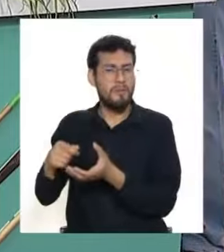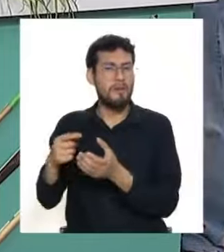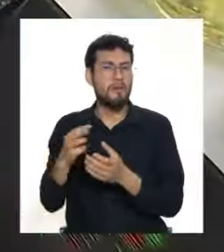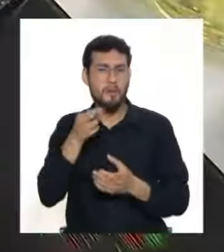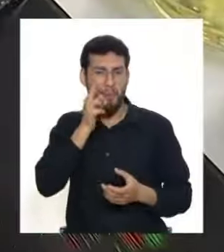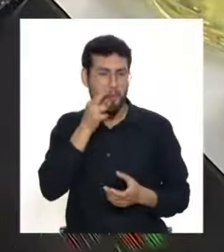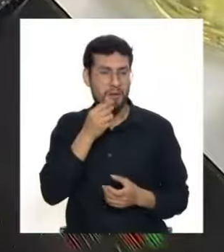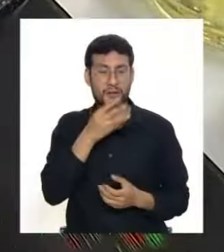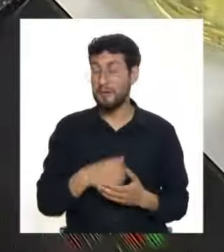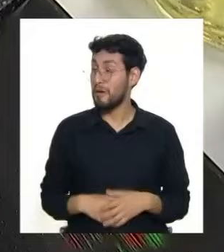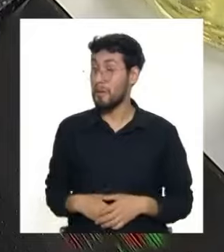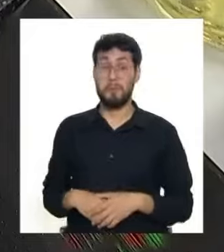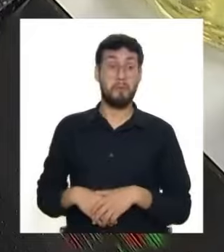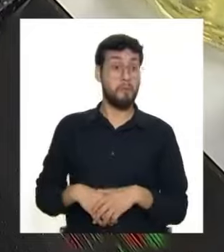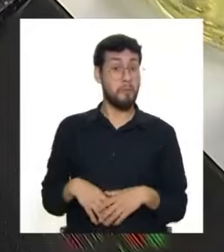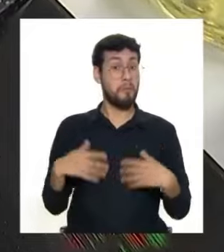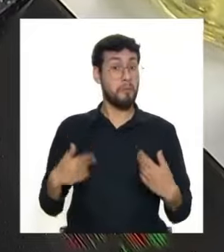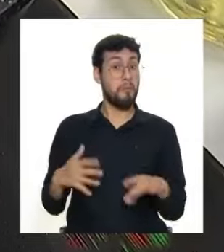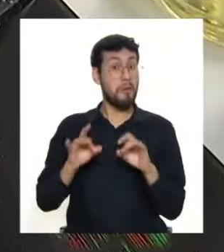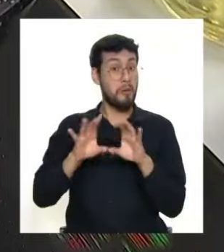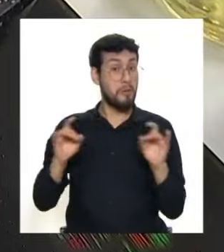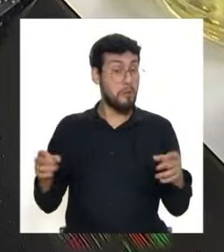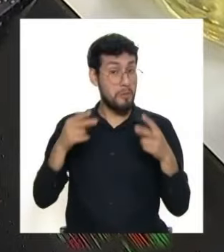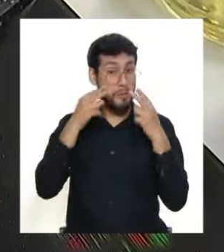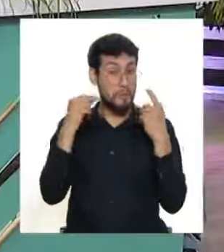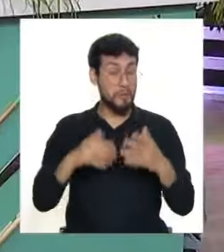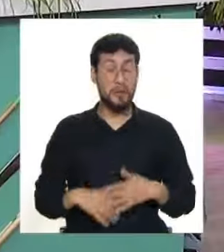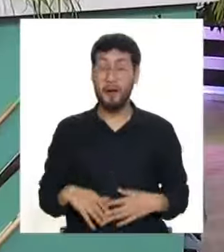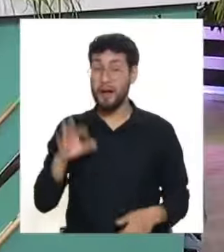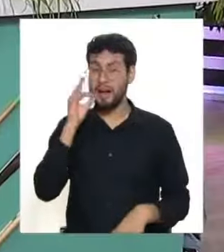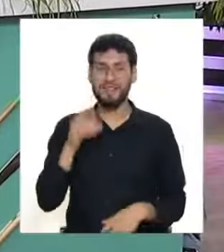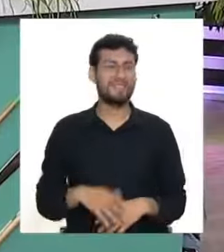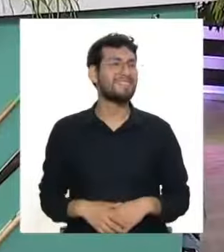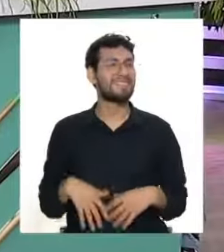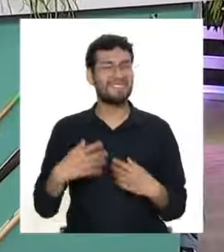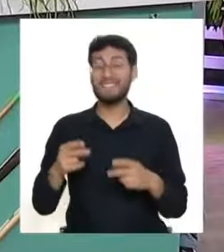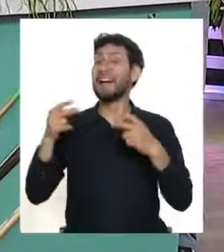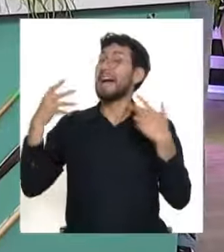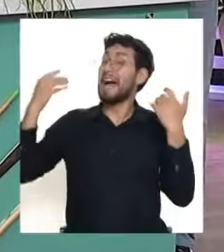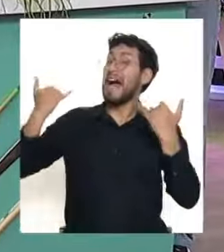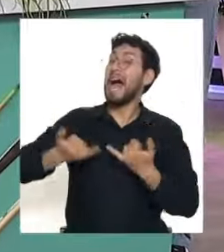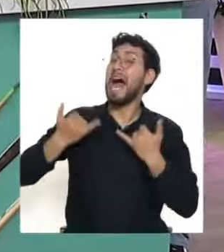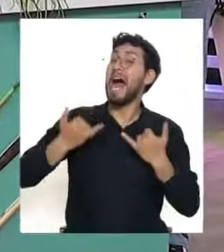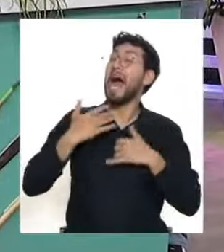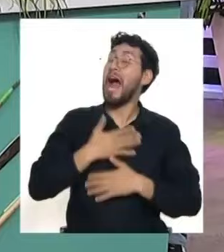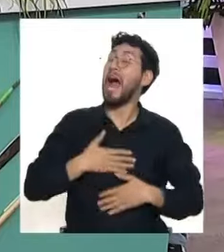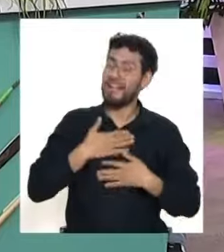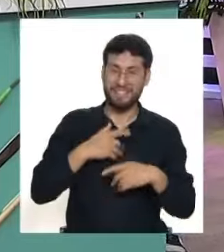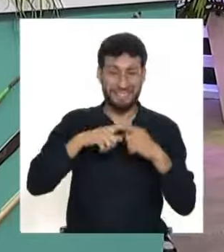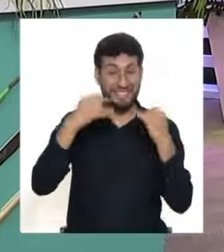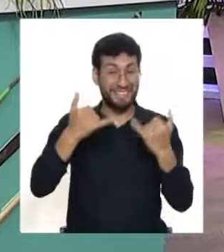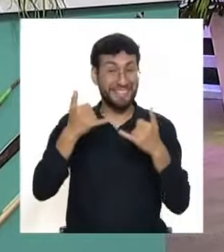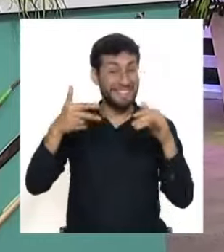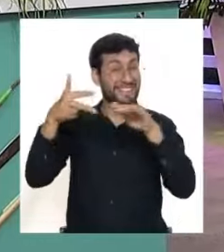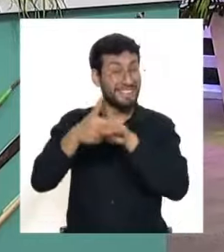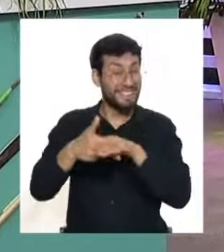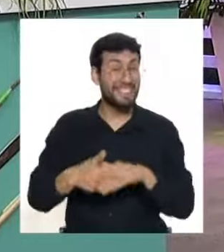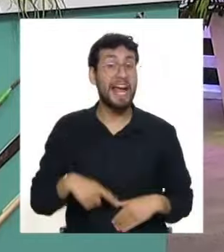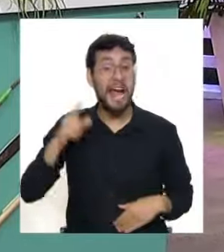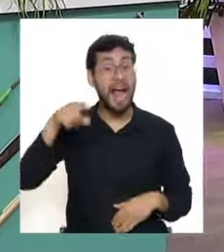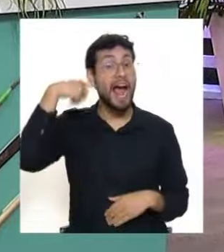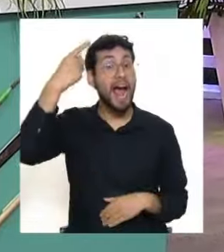rico! ¡Cuánta variedad de la comida selvática! ¡Qué rico! Y eso es lo que vamos a disfrutar, pero nos vamos a la pausa y en